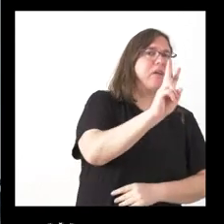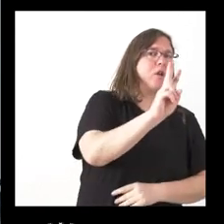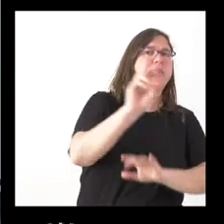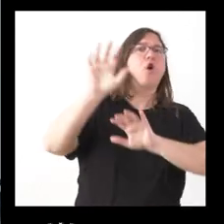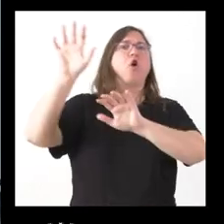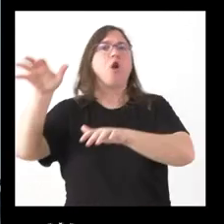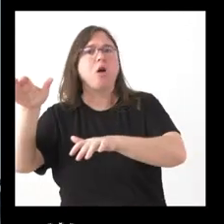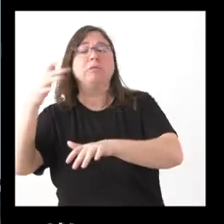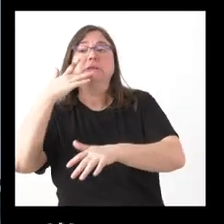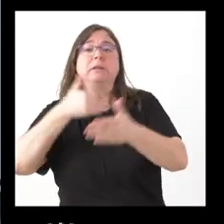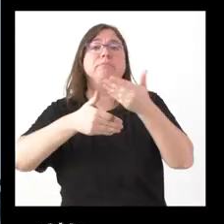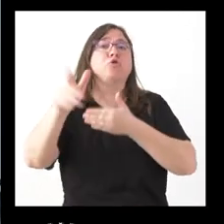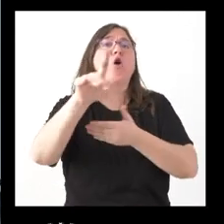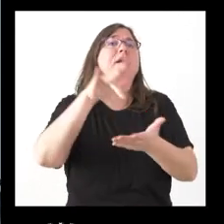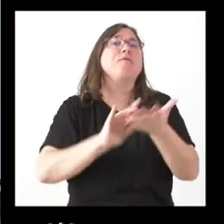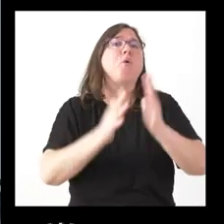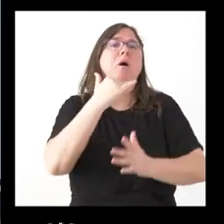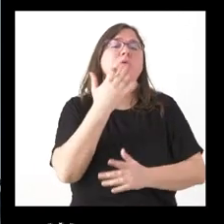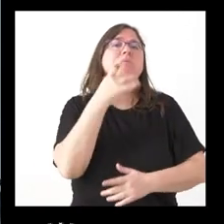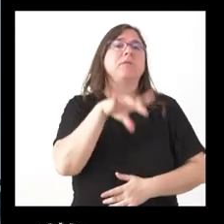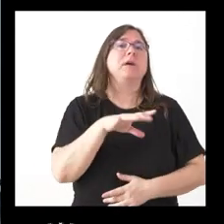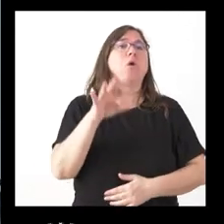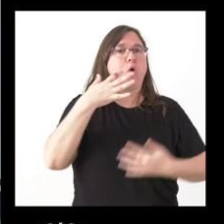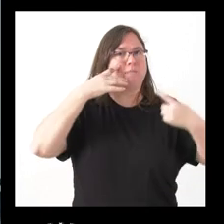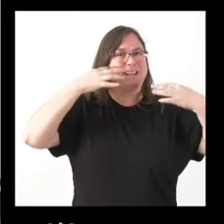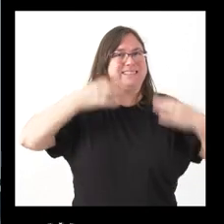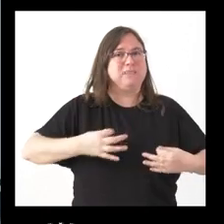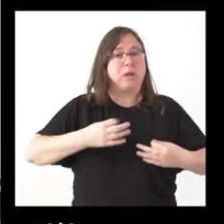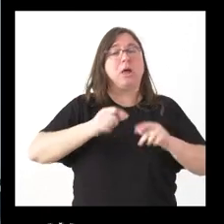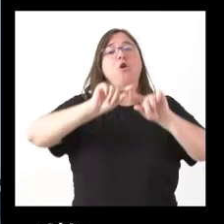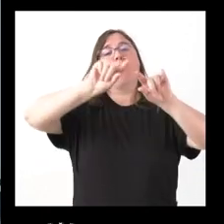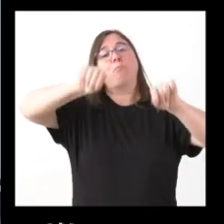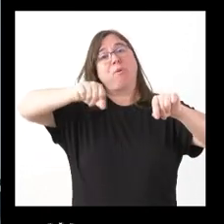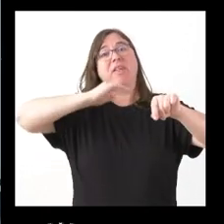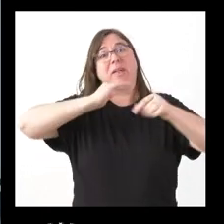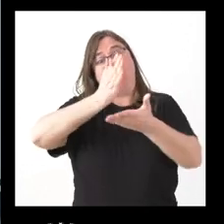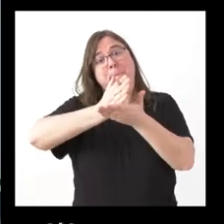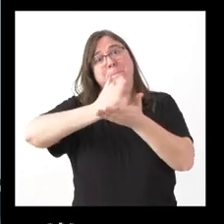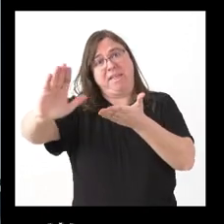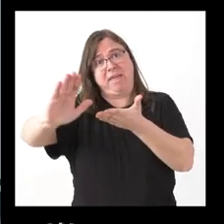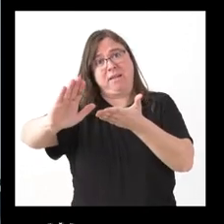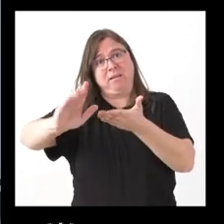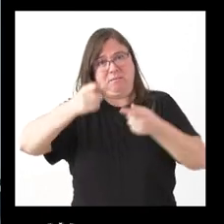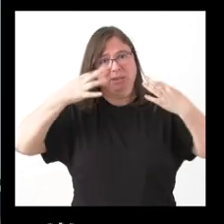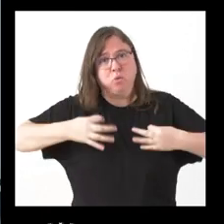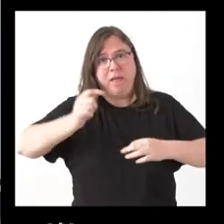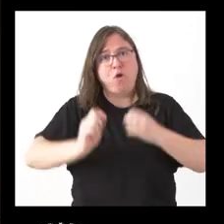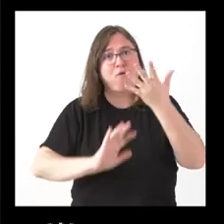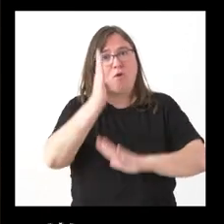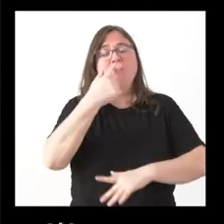y si garantiza que no se quemará la otra media provincia que nos queda este este verano Muchas